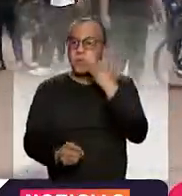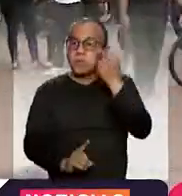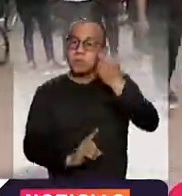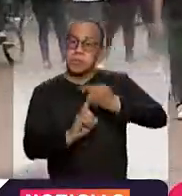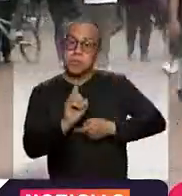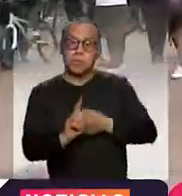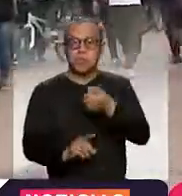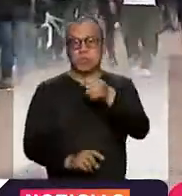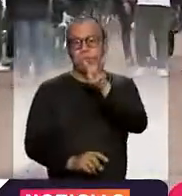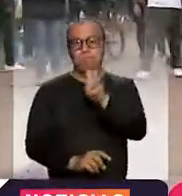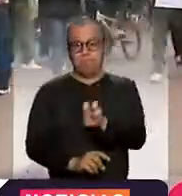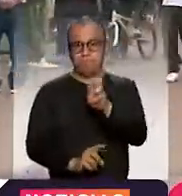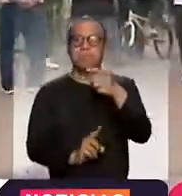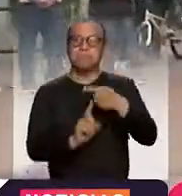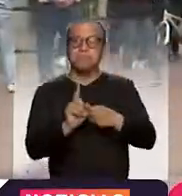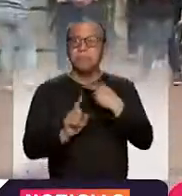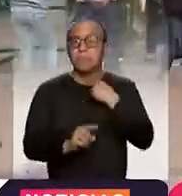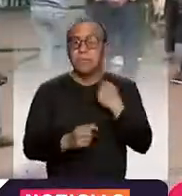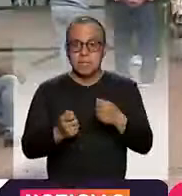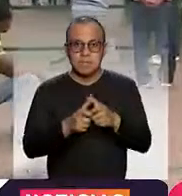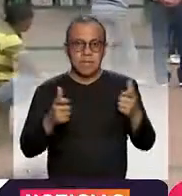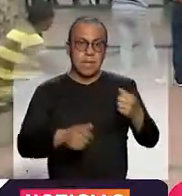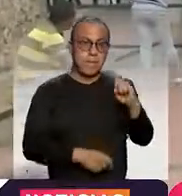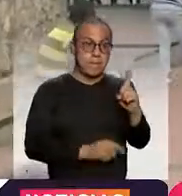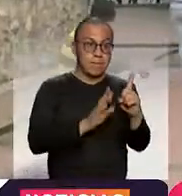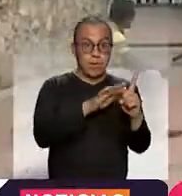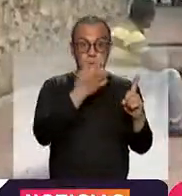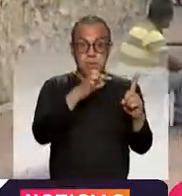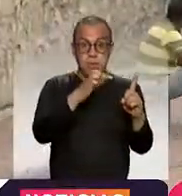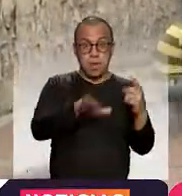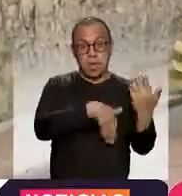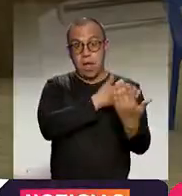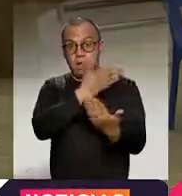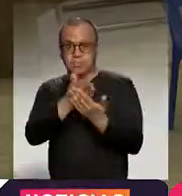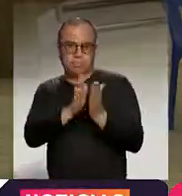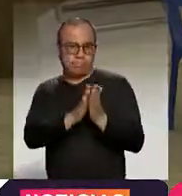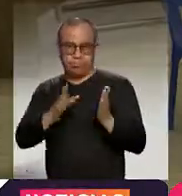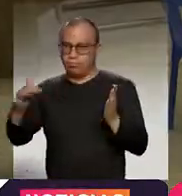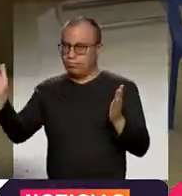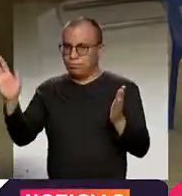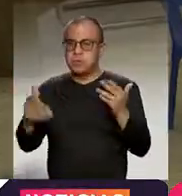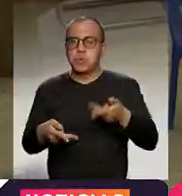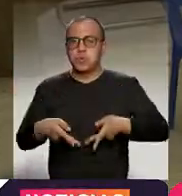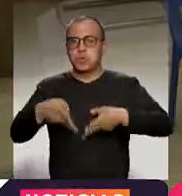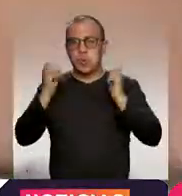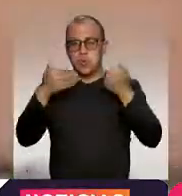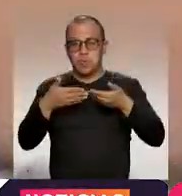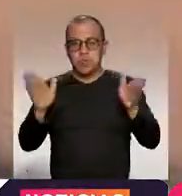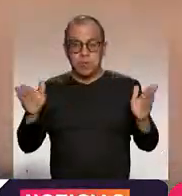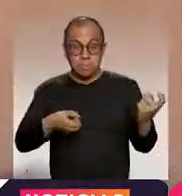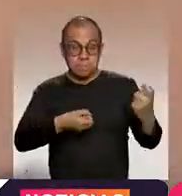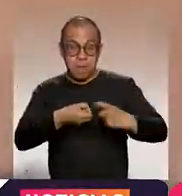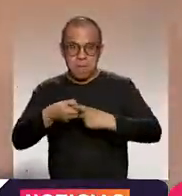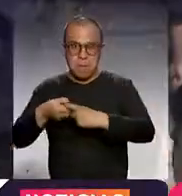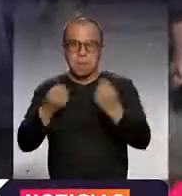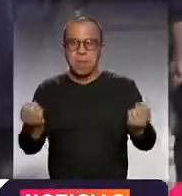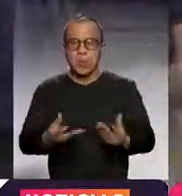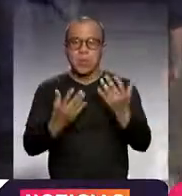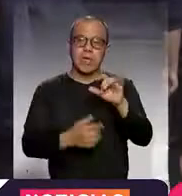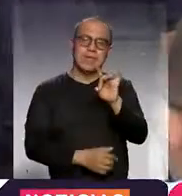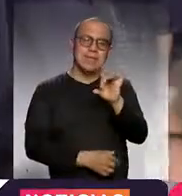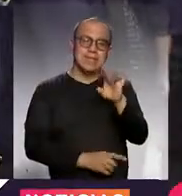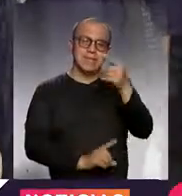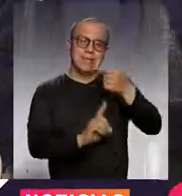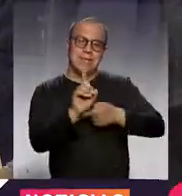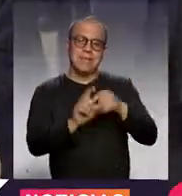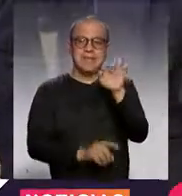próximo 18 de noviembre. Para los grados de primero de primaria en adelante, se hará una nueva apertura de solicitudes a partir del 15